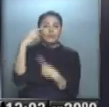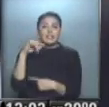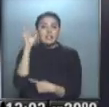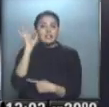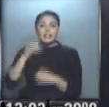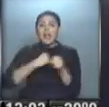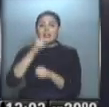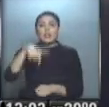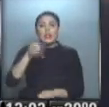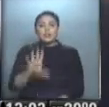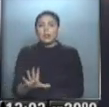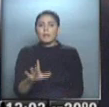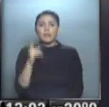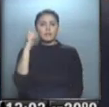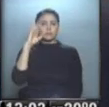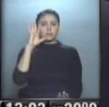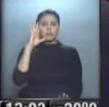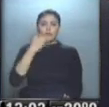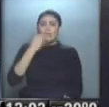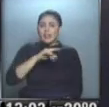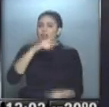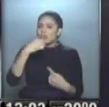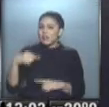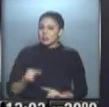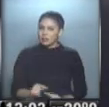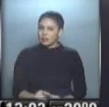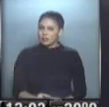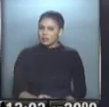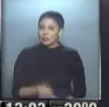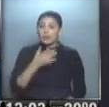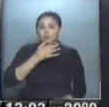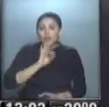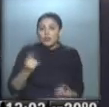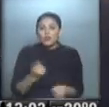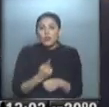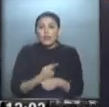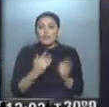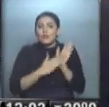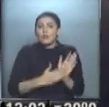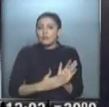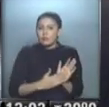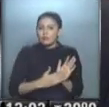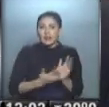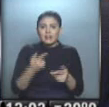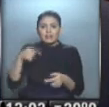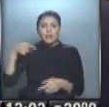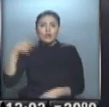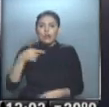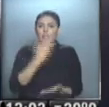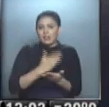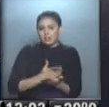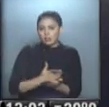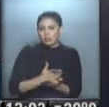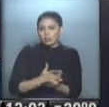hasta ahora una mera conjetura sin nacido en la realidad. De ninguna manera se puede justificar tamaña afectación de derechos del Grupo